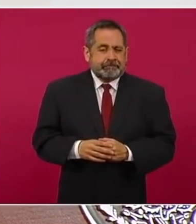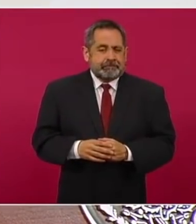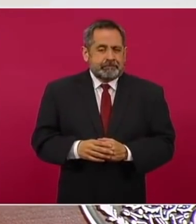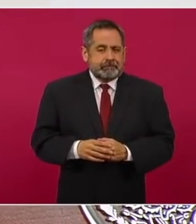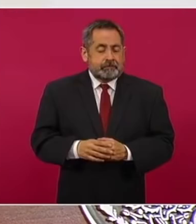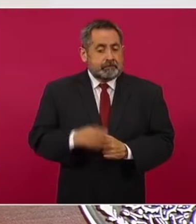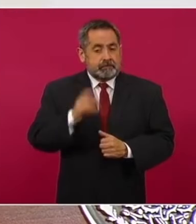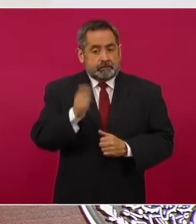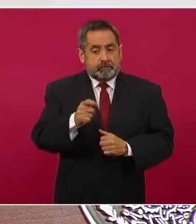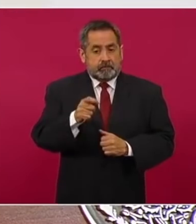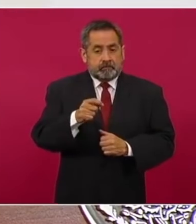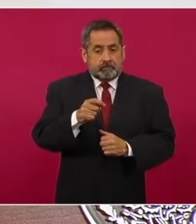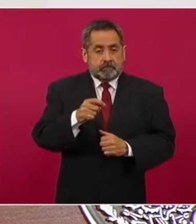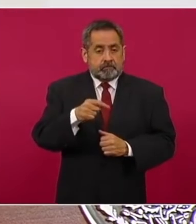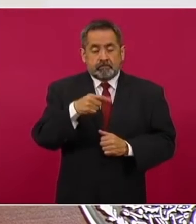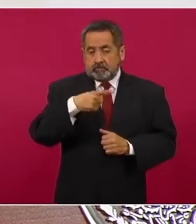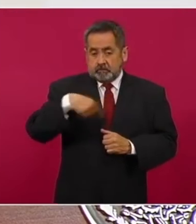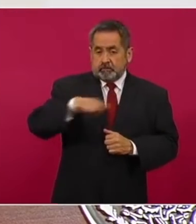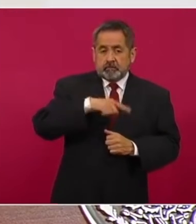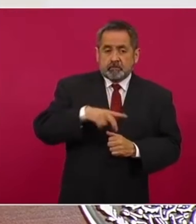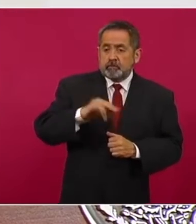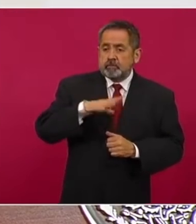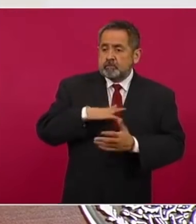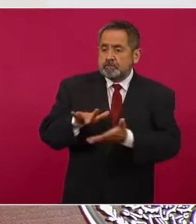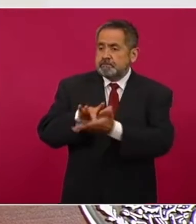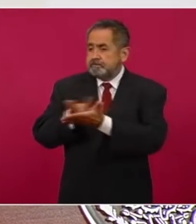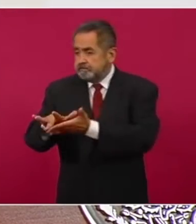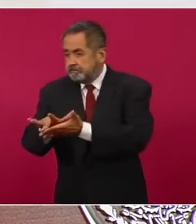Que no tomaban partido,